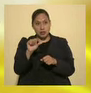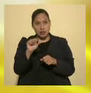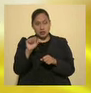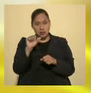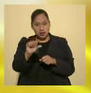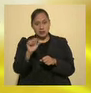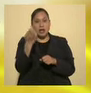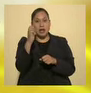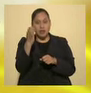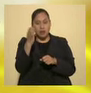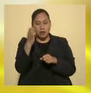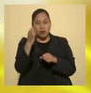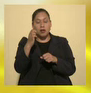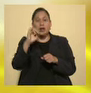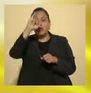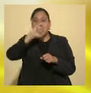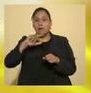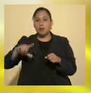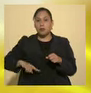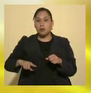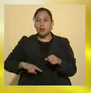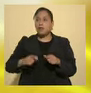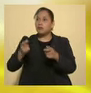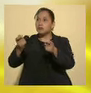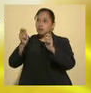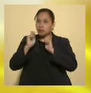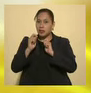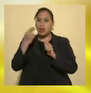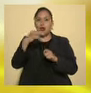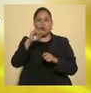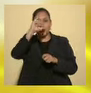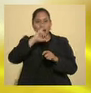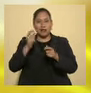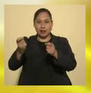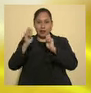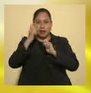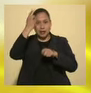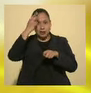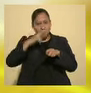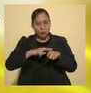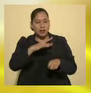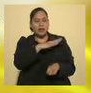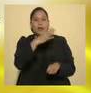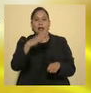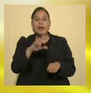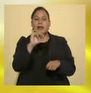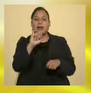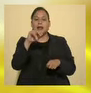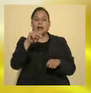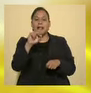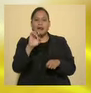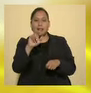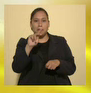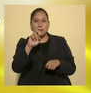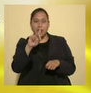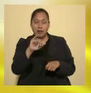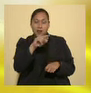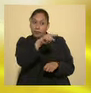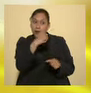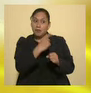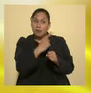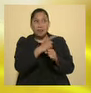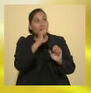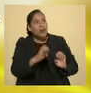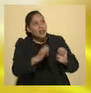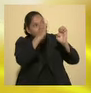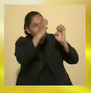de enero, sí, señor. El jefe de gobierno me acaba de nombrar apenas director general del INDEPEDI y me dice, lo primero que tienes que hacer es salirte